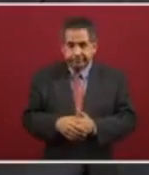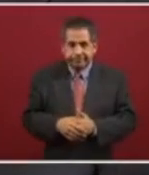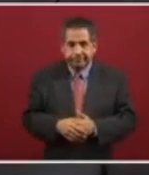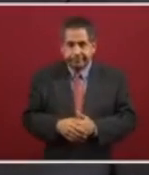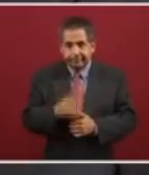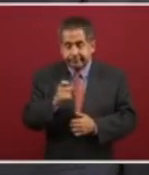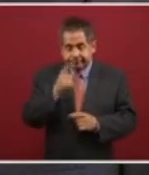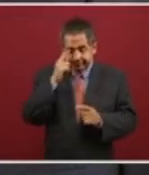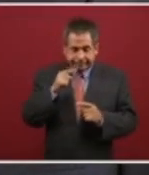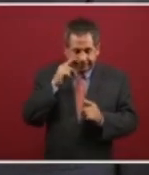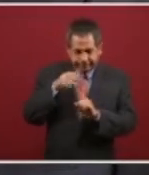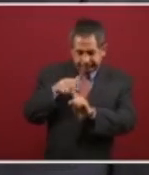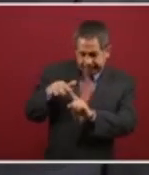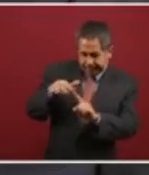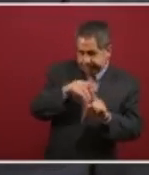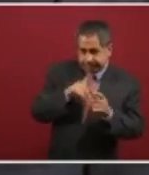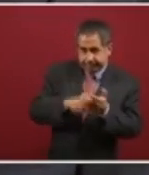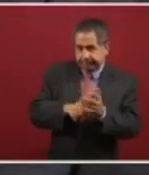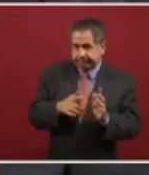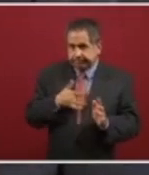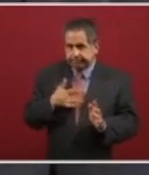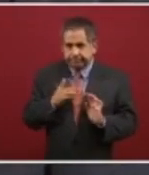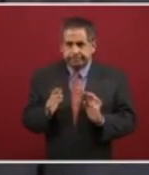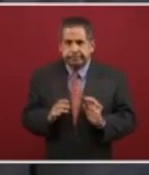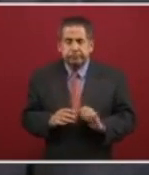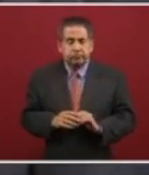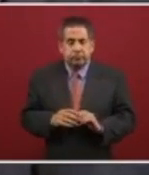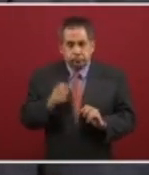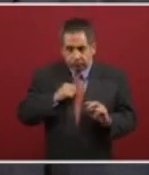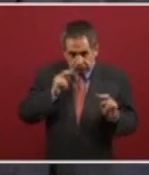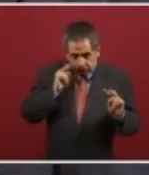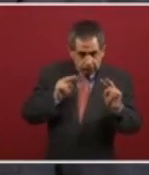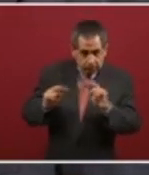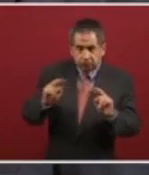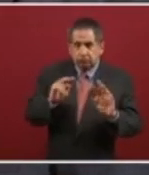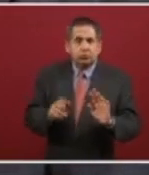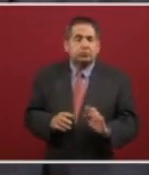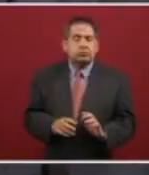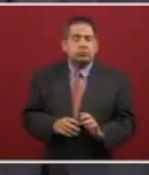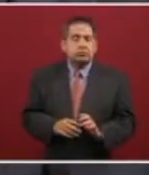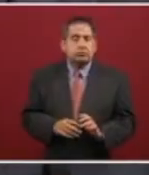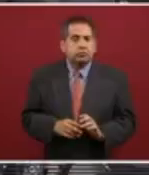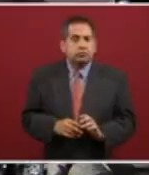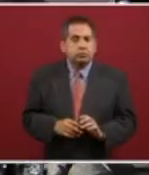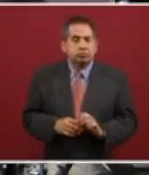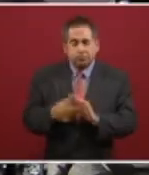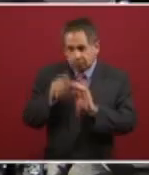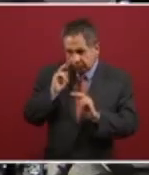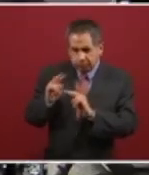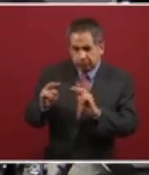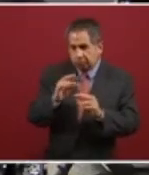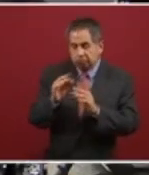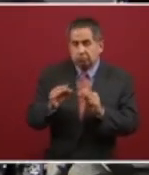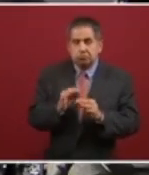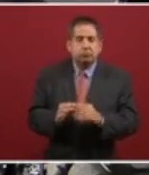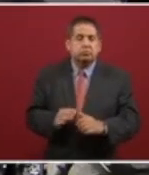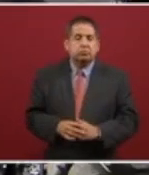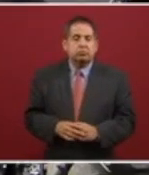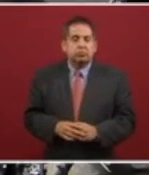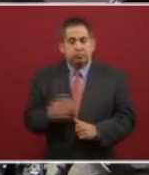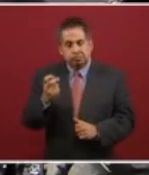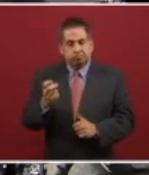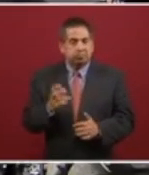Esa es mi lectura, eso es lo que yo veo todo el tiempo. Por